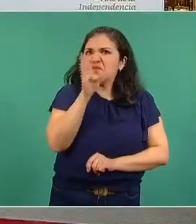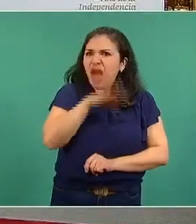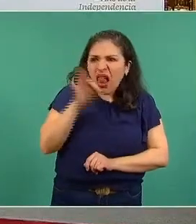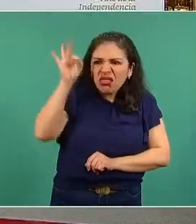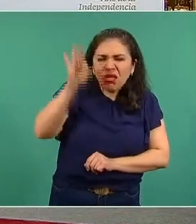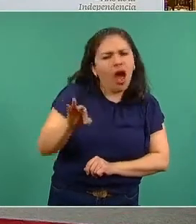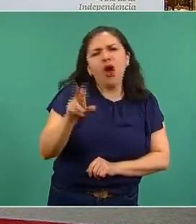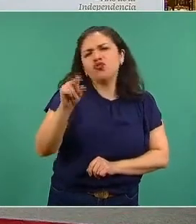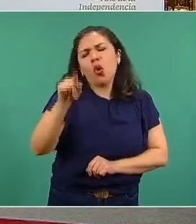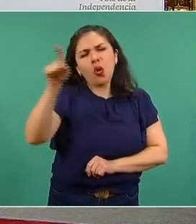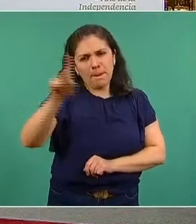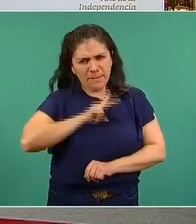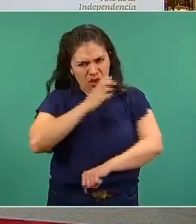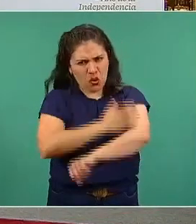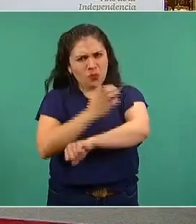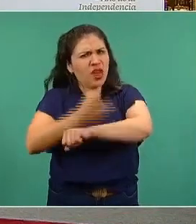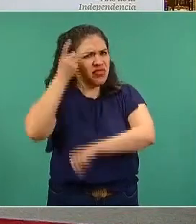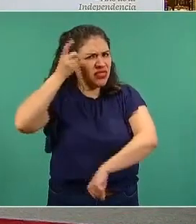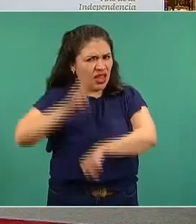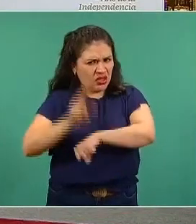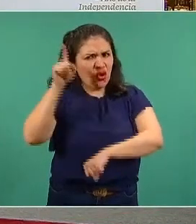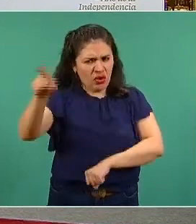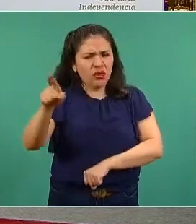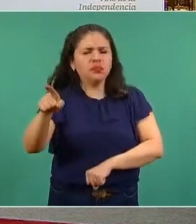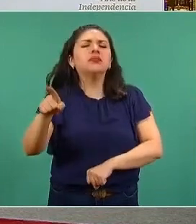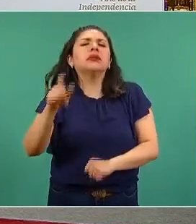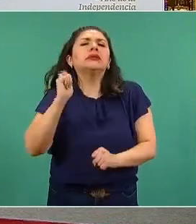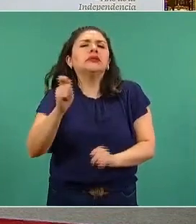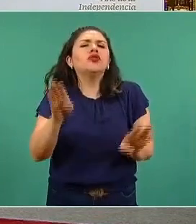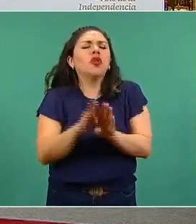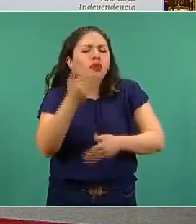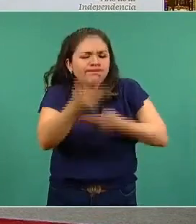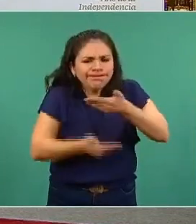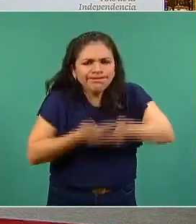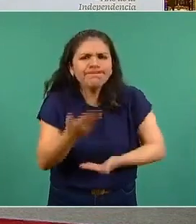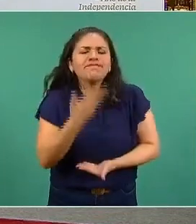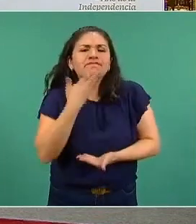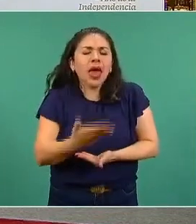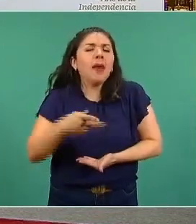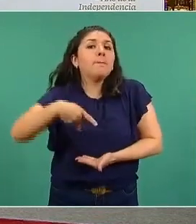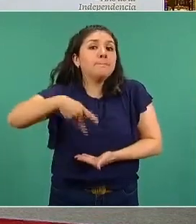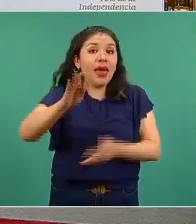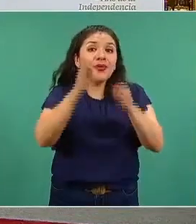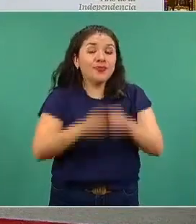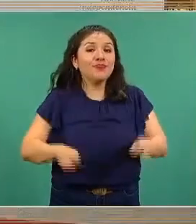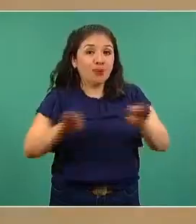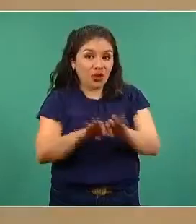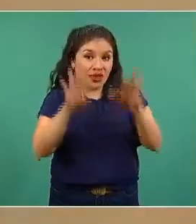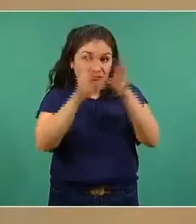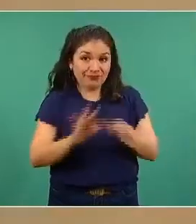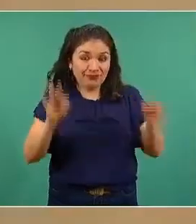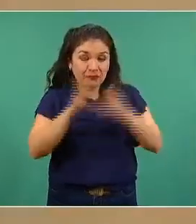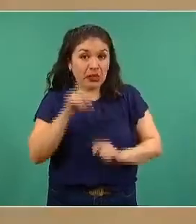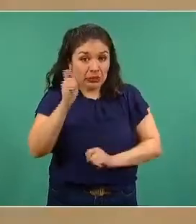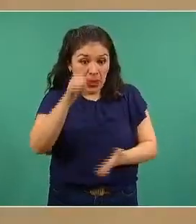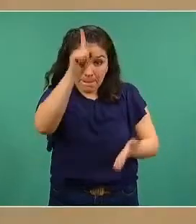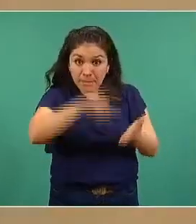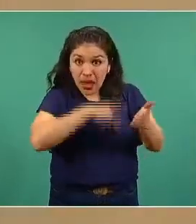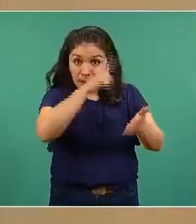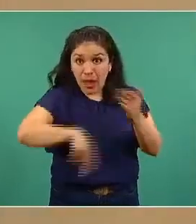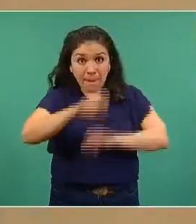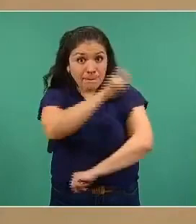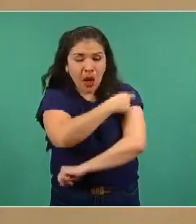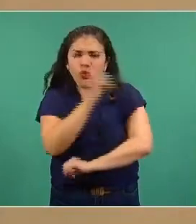nuestro colega, el director del hospital, lo hizo con la mejor intención. Sin embargo, es importante aclarar que no hay cancelación